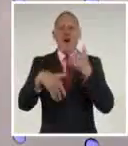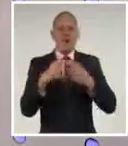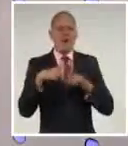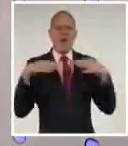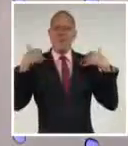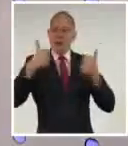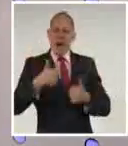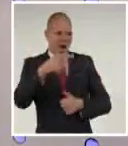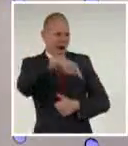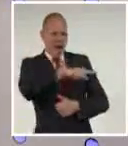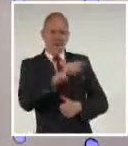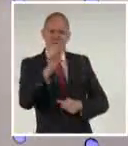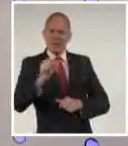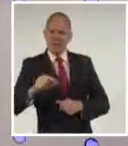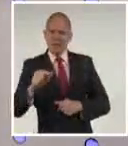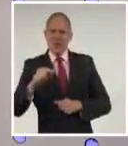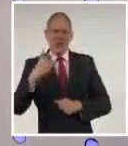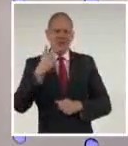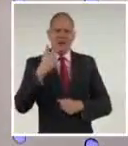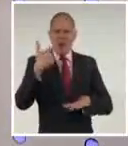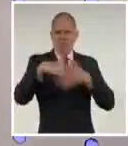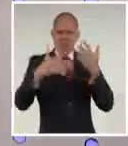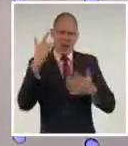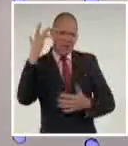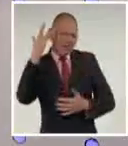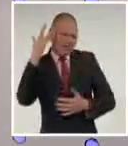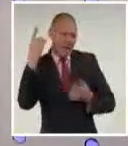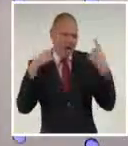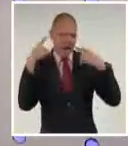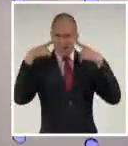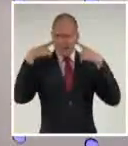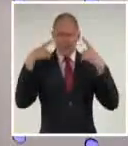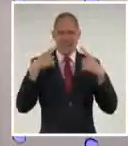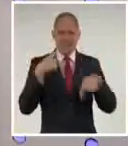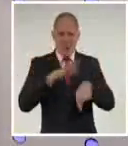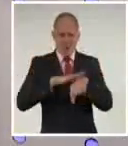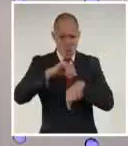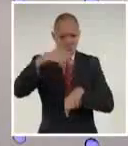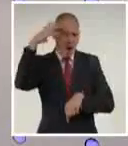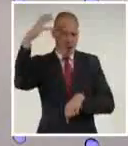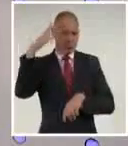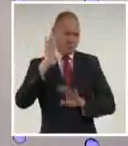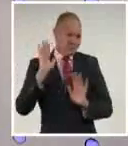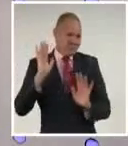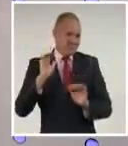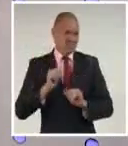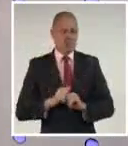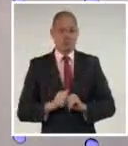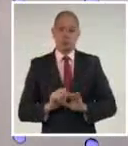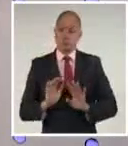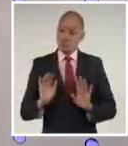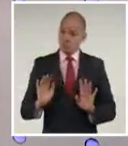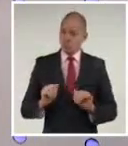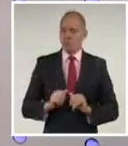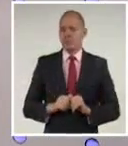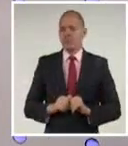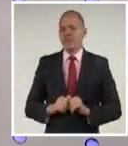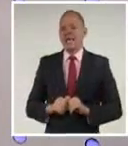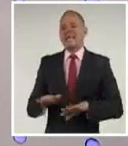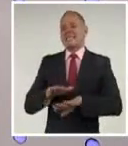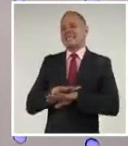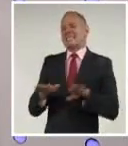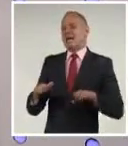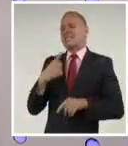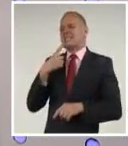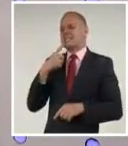continentes. Pero sigo, que esto es por temporadas. El cubano que viajaba con pasaporte español tiene una valla extra porque ya es excluido del sistema de